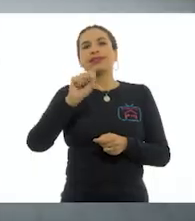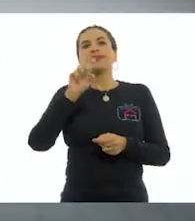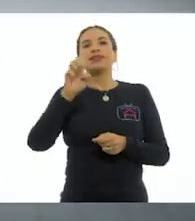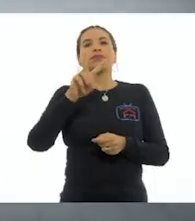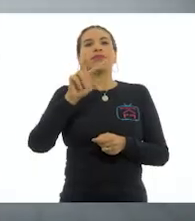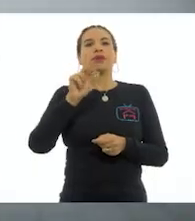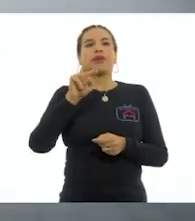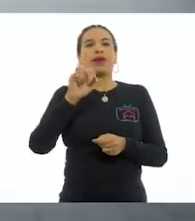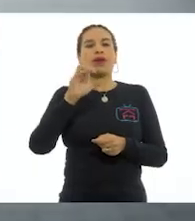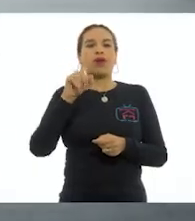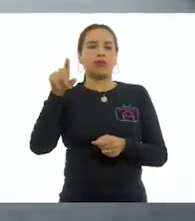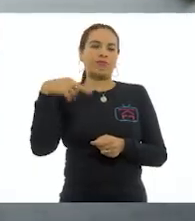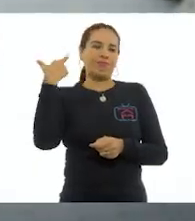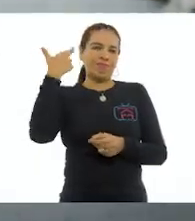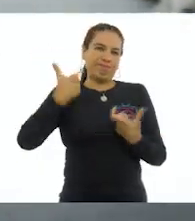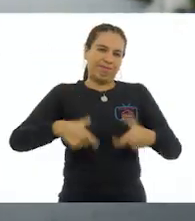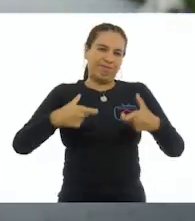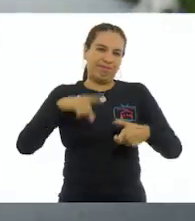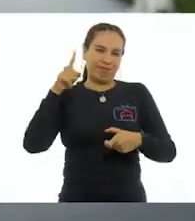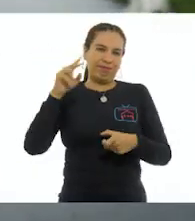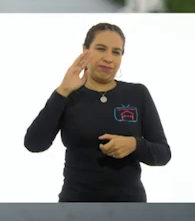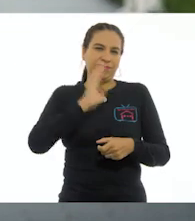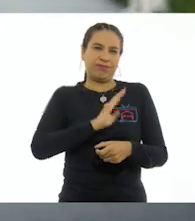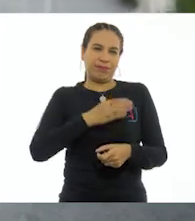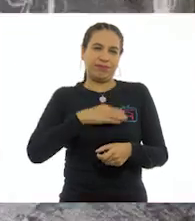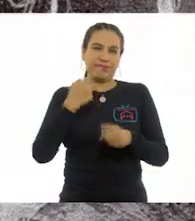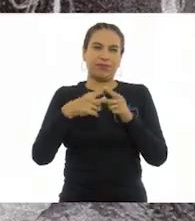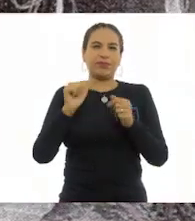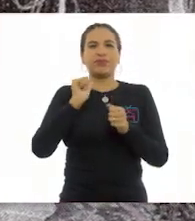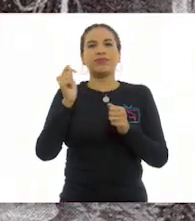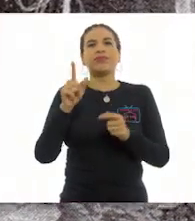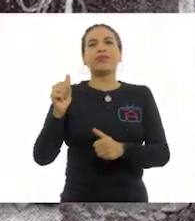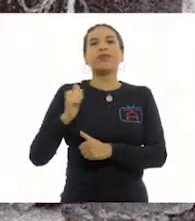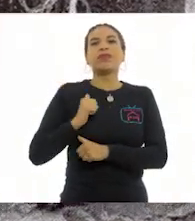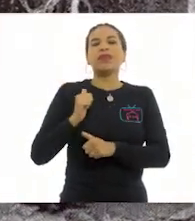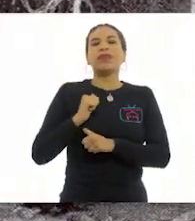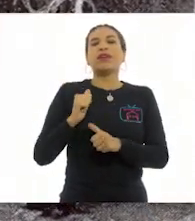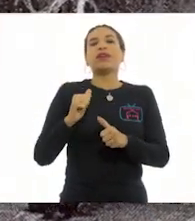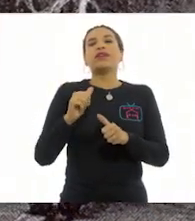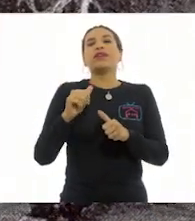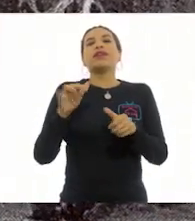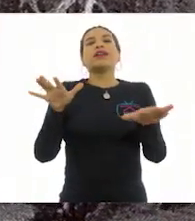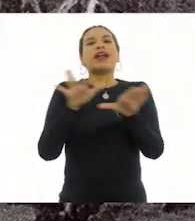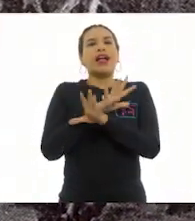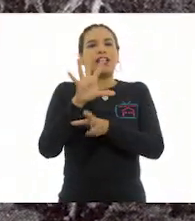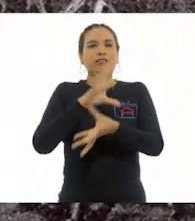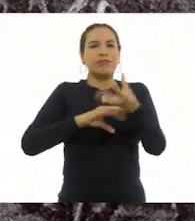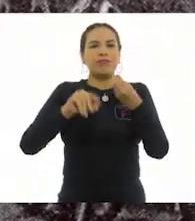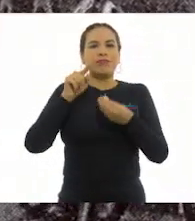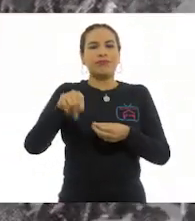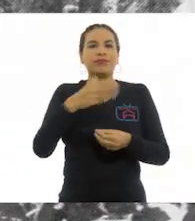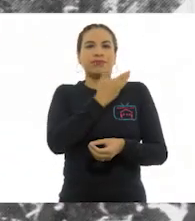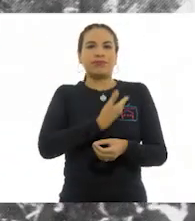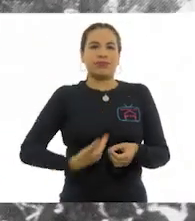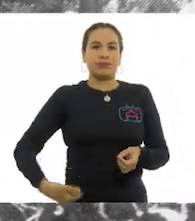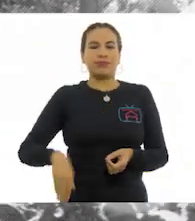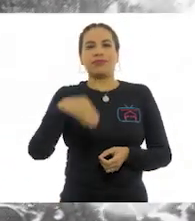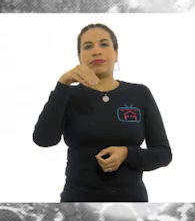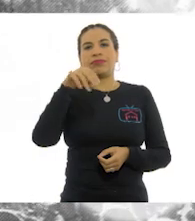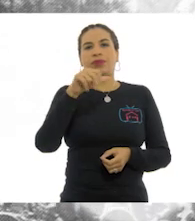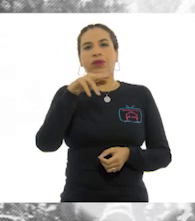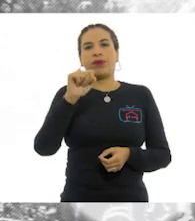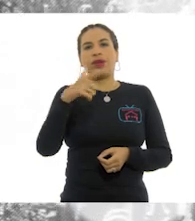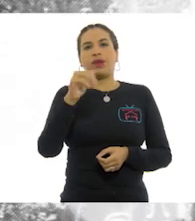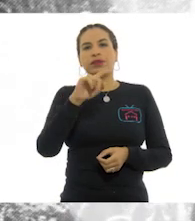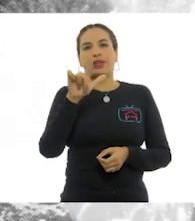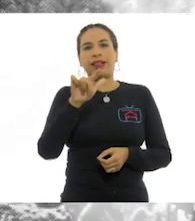Pero fíjense que un día pasó por aquí, en una campaña militar, el presidente Manuel González y se enamoró del lugar. Lo compró